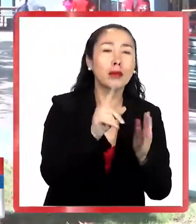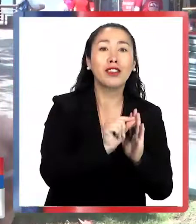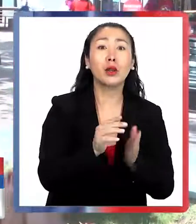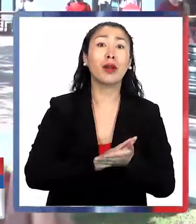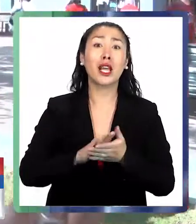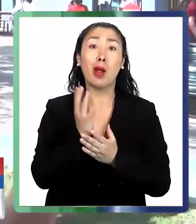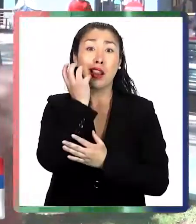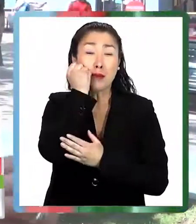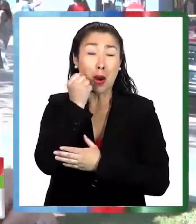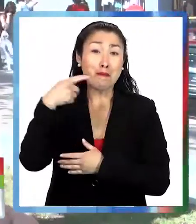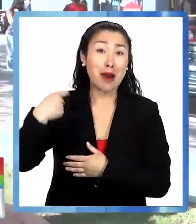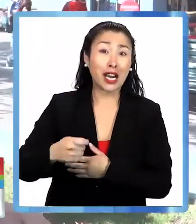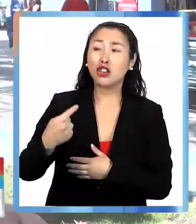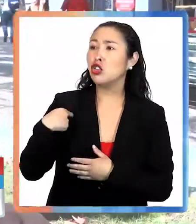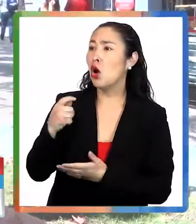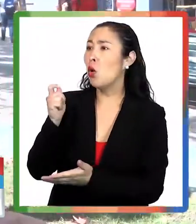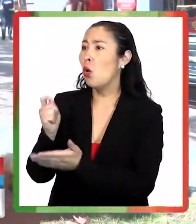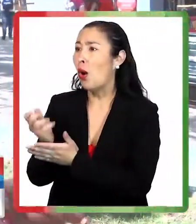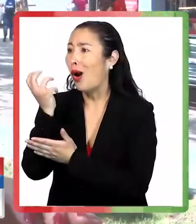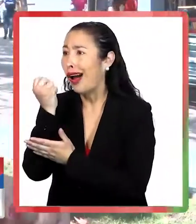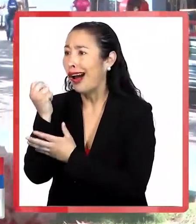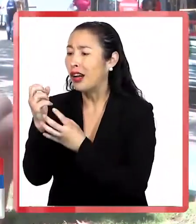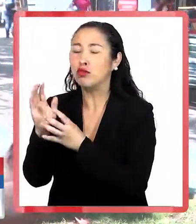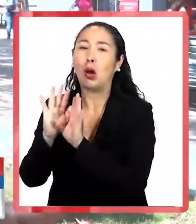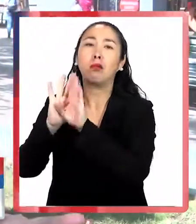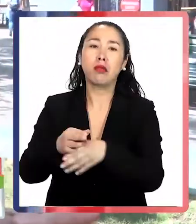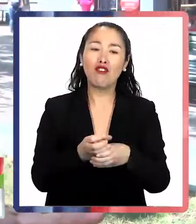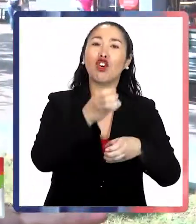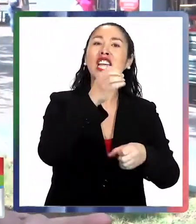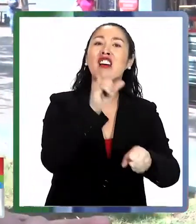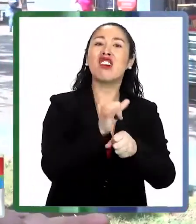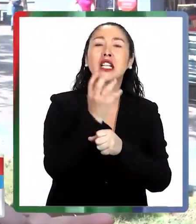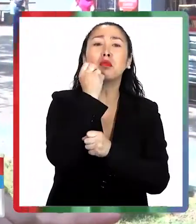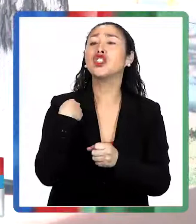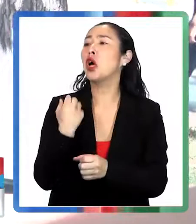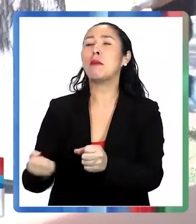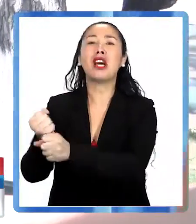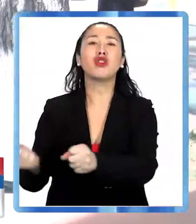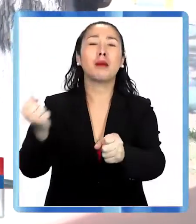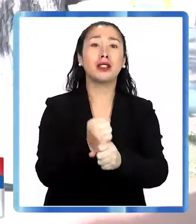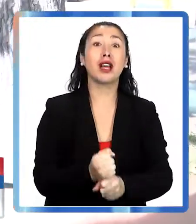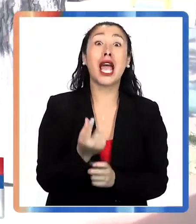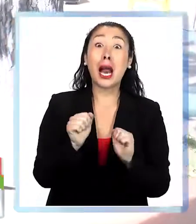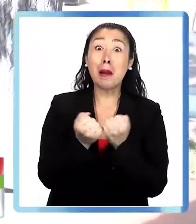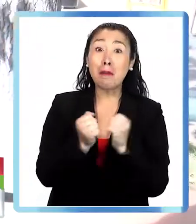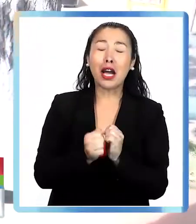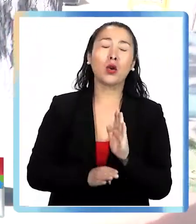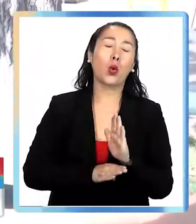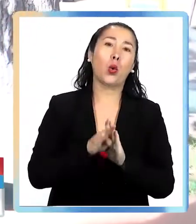los limones, por ejemplo, yo simplemente compro jugo de limón. Siempre voy reemplazando una cosa por otra. El pan ha subido demasiado. Eso